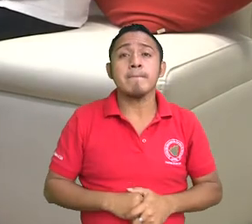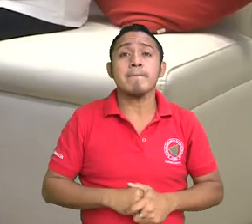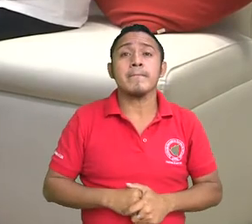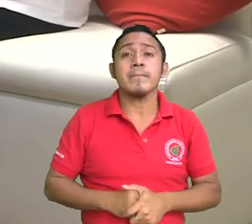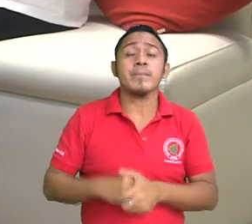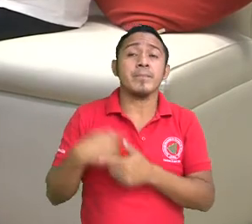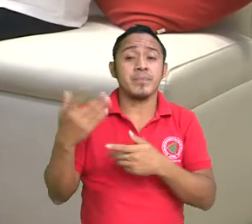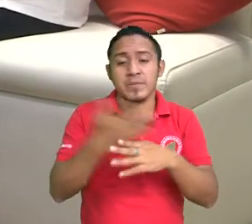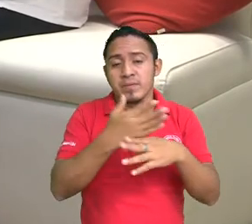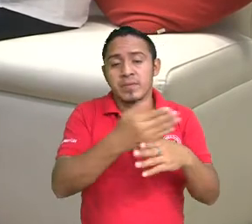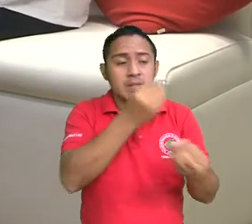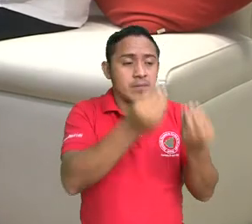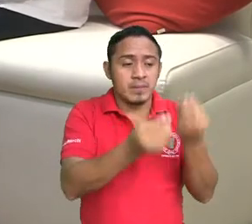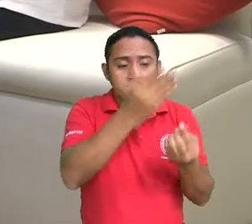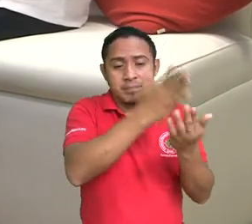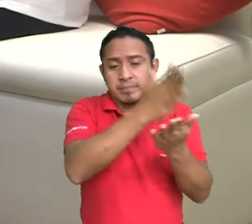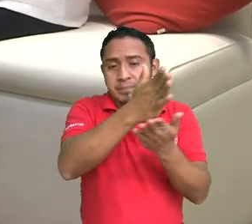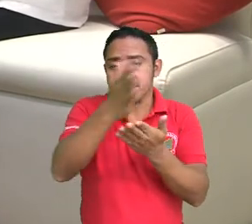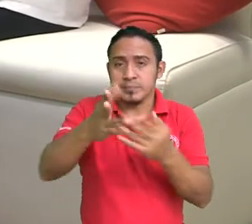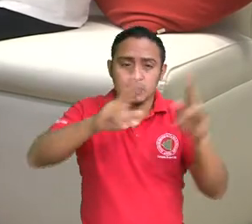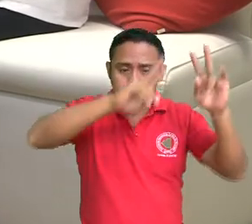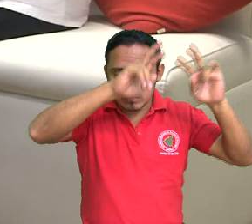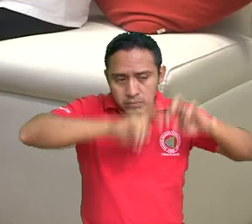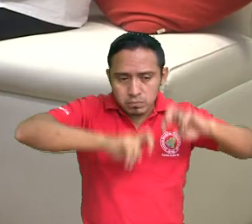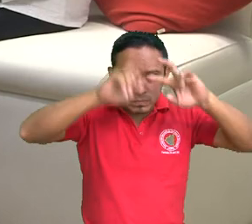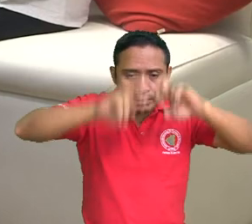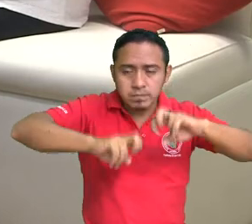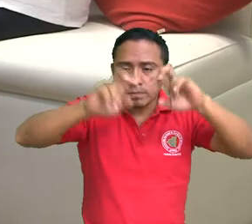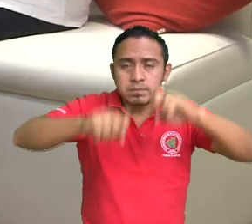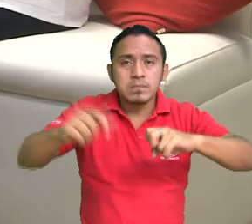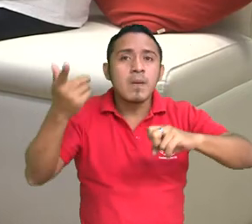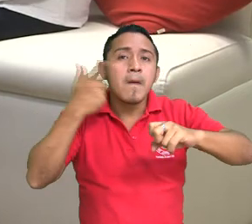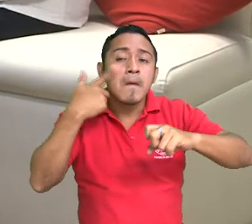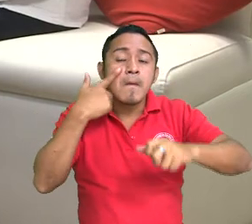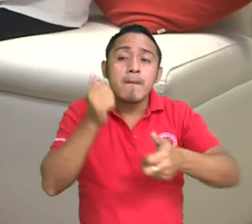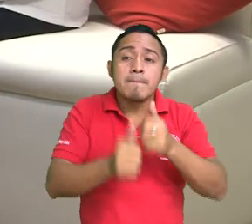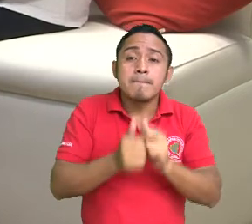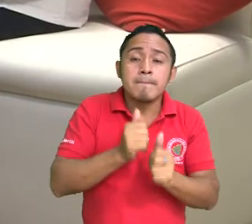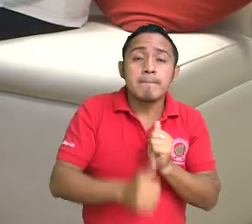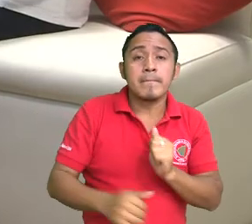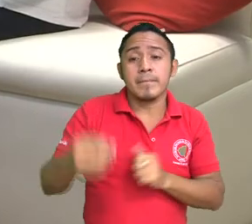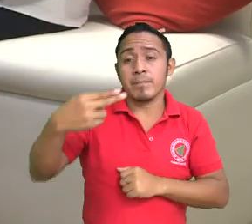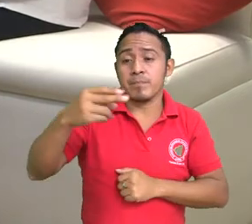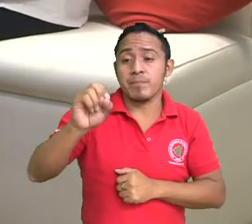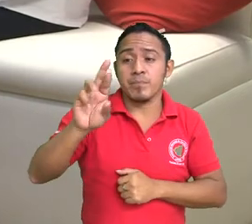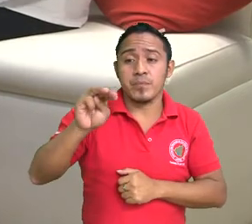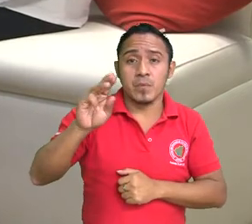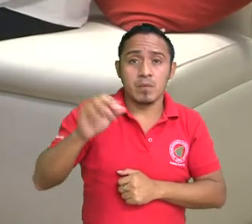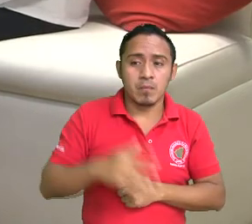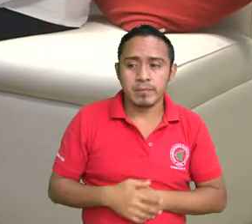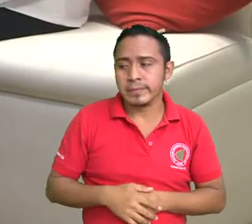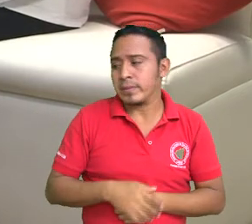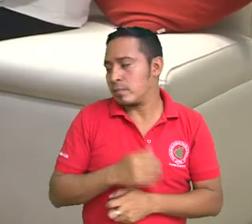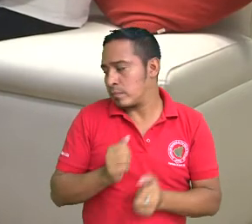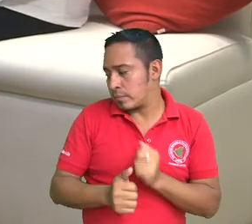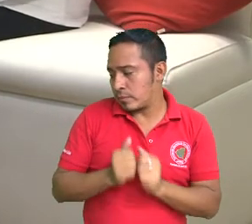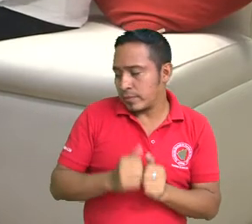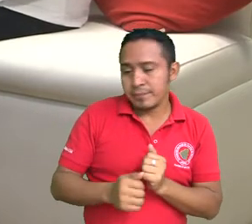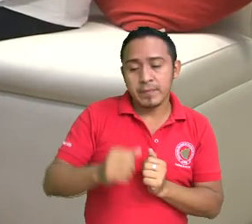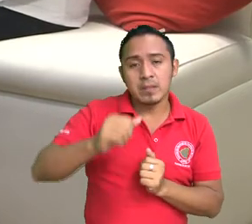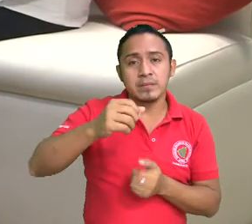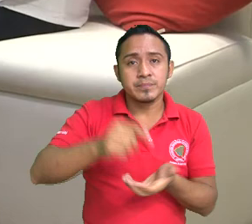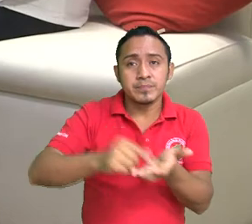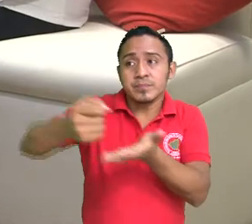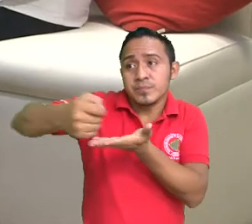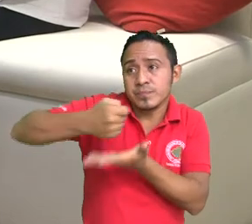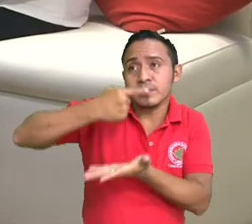el manejo es diferente, ya como te digo, hay que estudiar al paciente, hay que ver si tiene problemas hormonales, hay que ver si toma algún medicamento